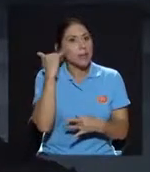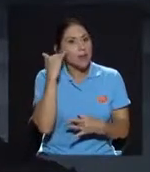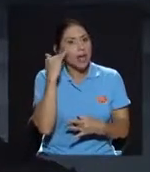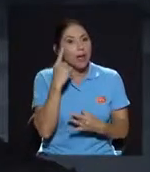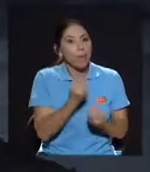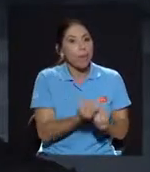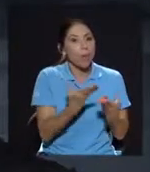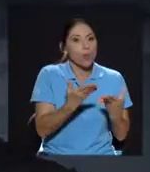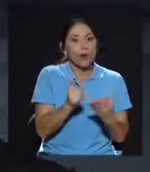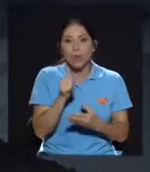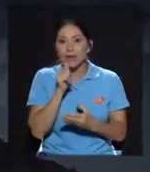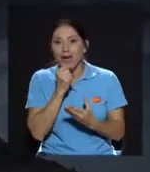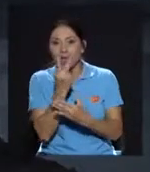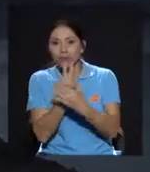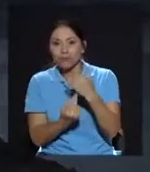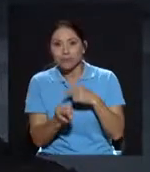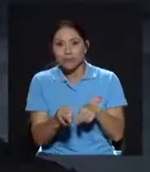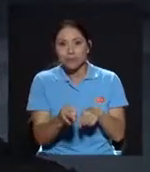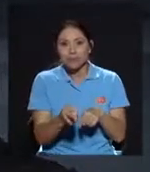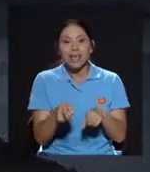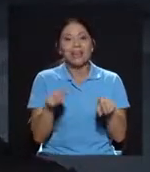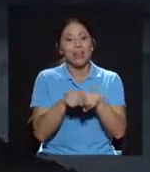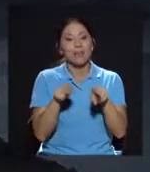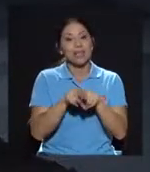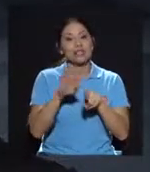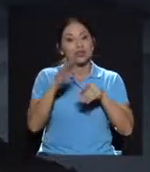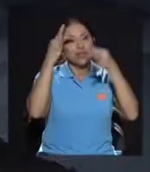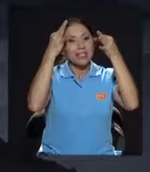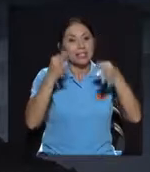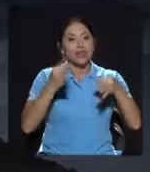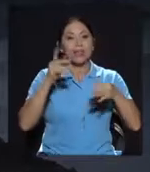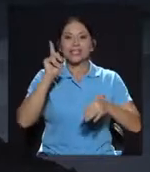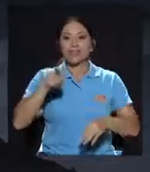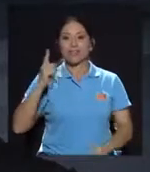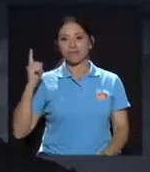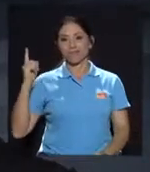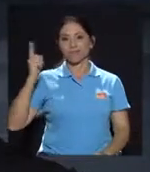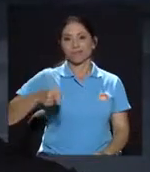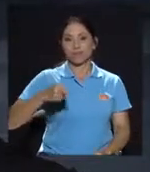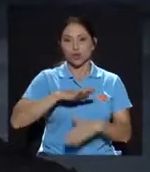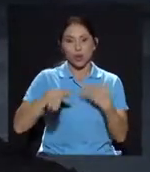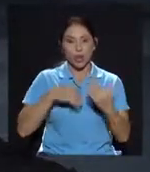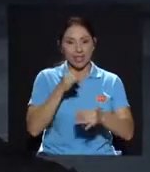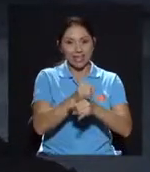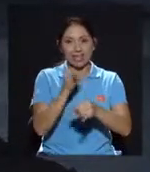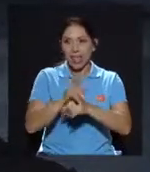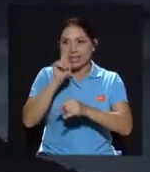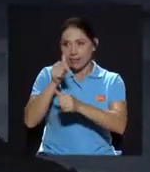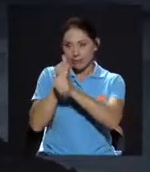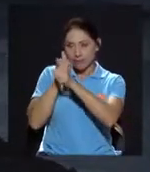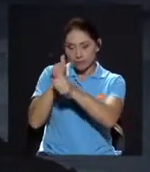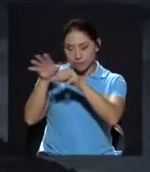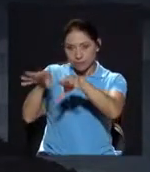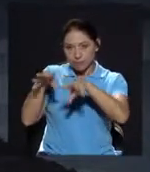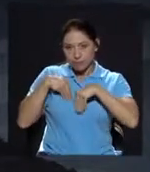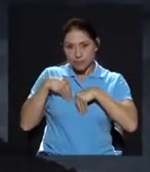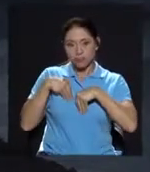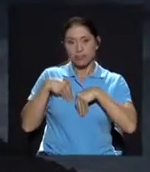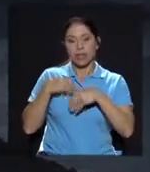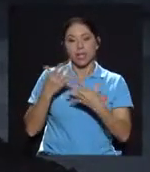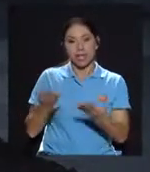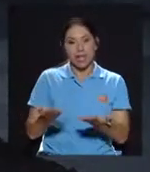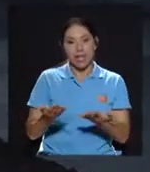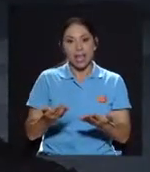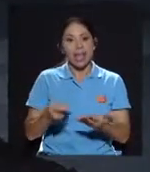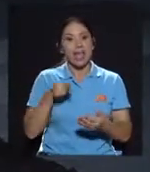y además sus decisiones son de acatamiento obligatorio por todas las entidades lo que lo que lo componen